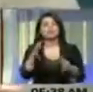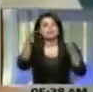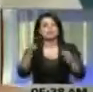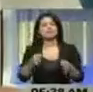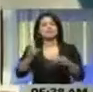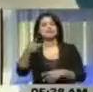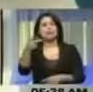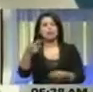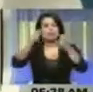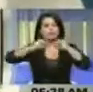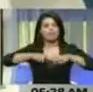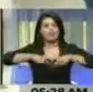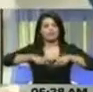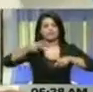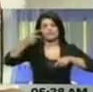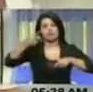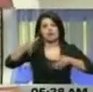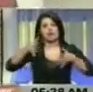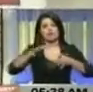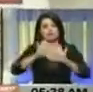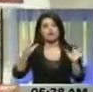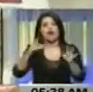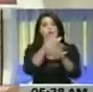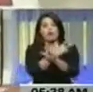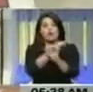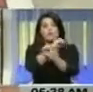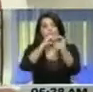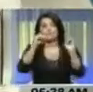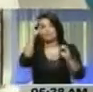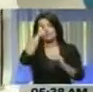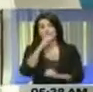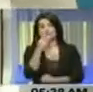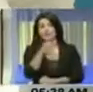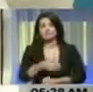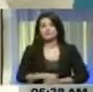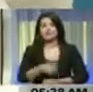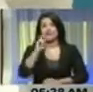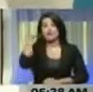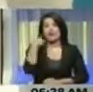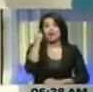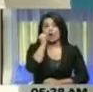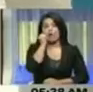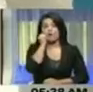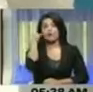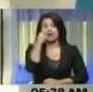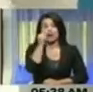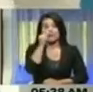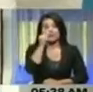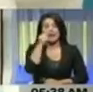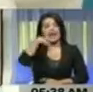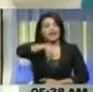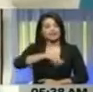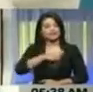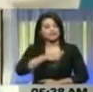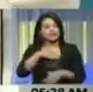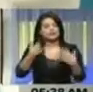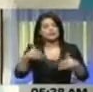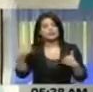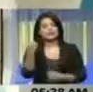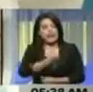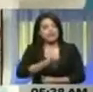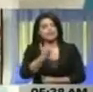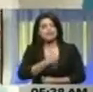segunda medalla en los Juegos Olímpicos de Río de Janeiro. Vean ahí la cara. Detrás de ese rostro de Finol hay un enorme sacrificio, una